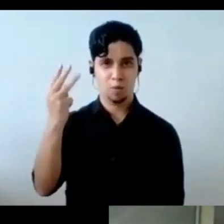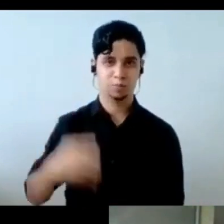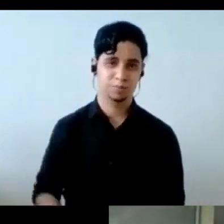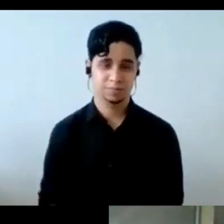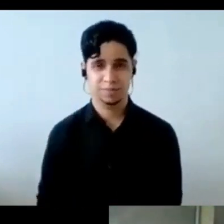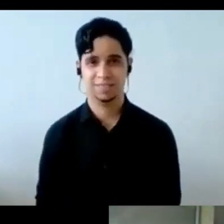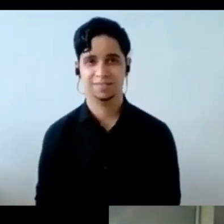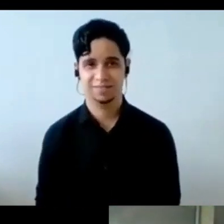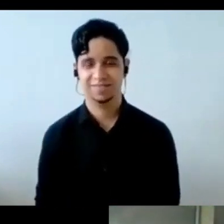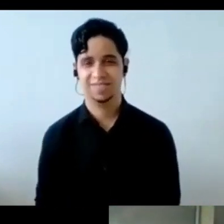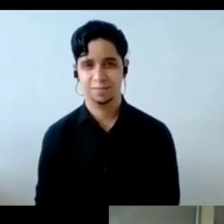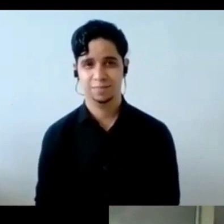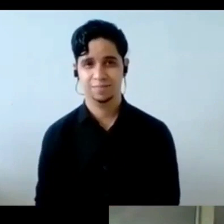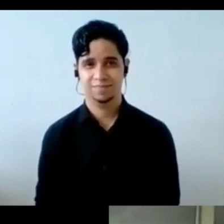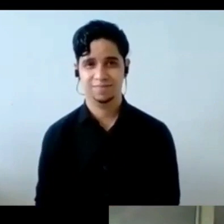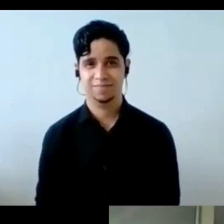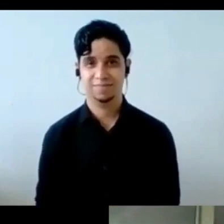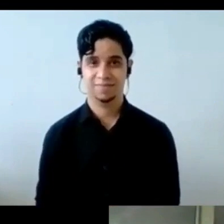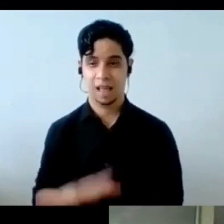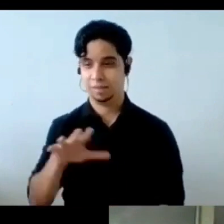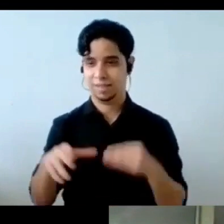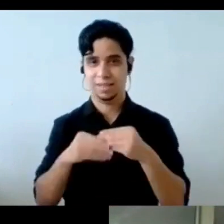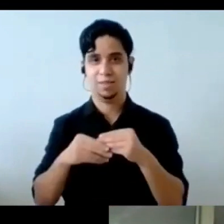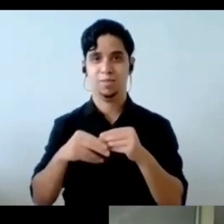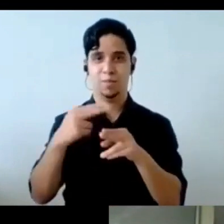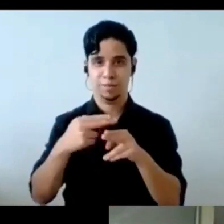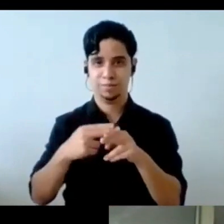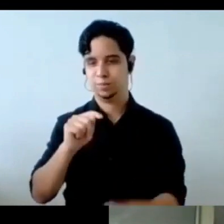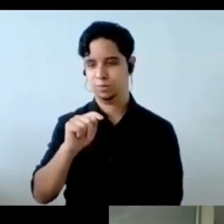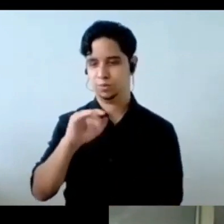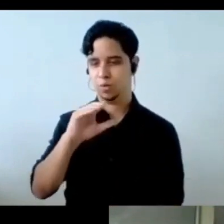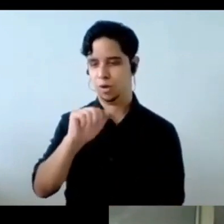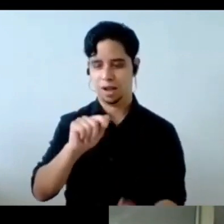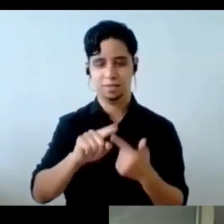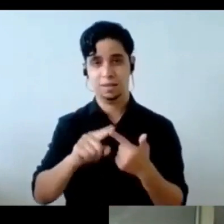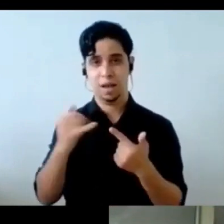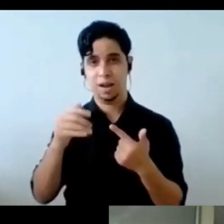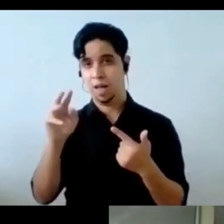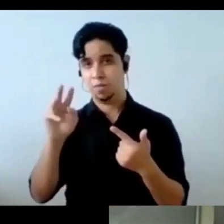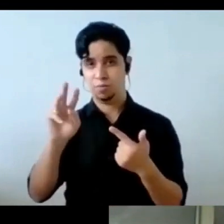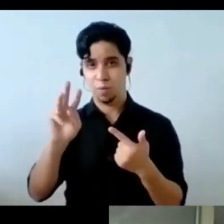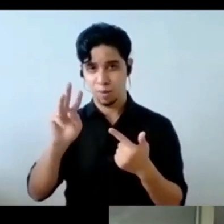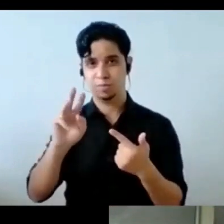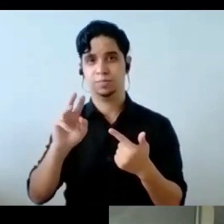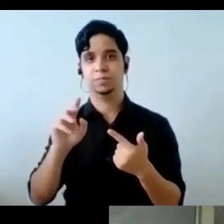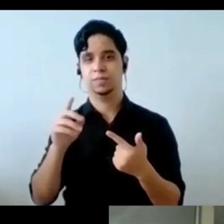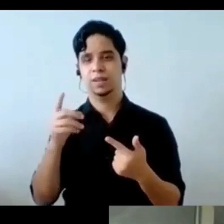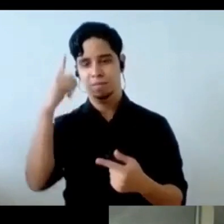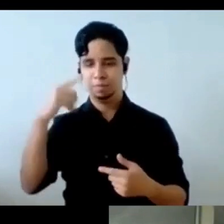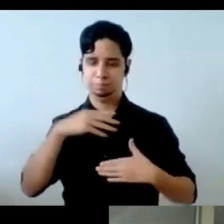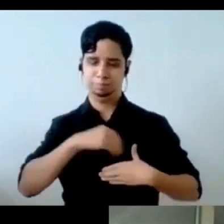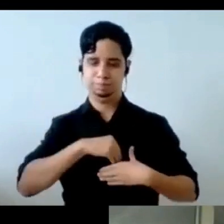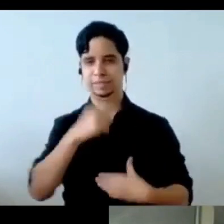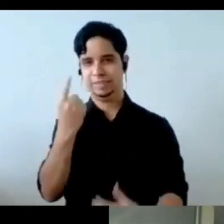Ese es el W. Y ahora tiene otro nombre. Primero el Toca. El Toca. Siempre Santiago. Siempre él seguirá siendo el